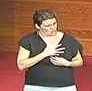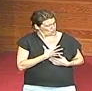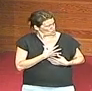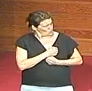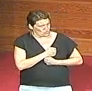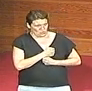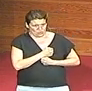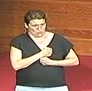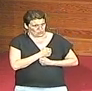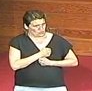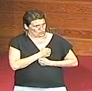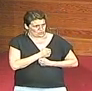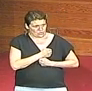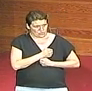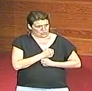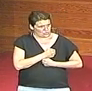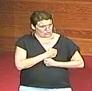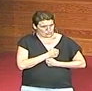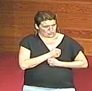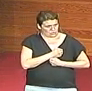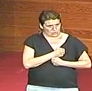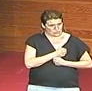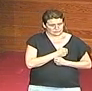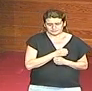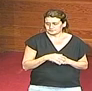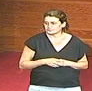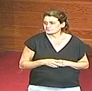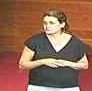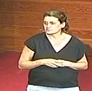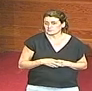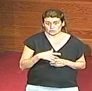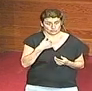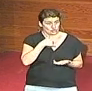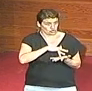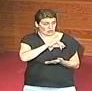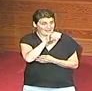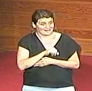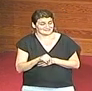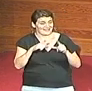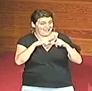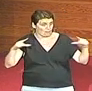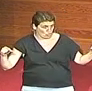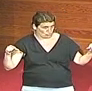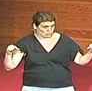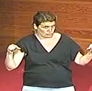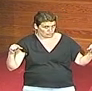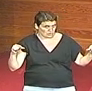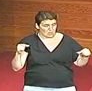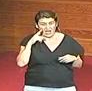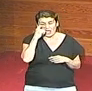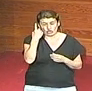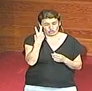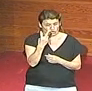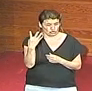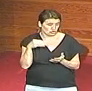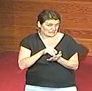cuando me lo contó. Bueno, cuando yo estuve en la crisis de Japón, en el tsunami de Japón en 2011, lo